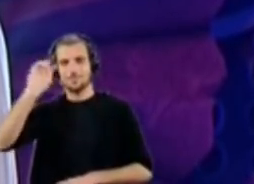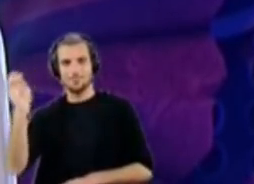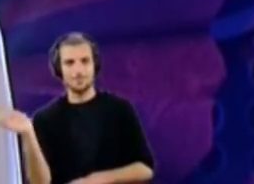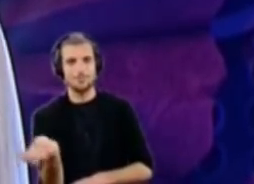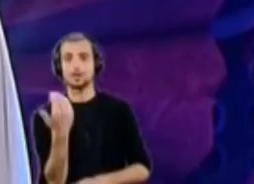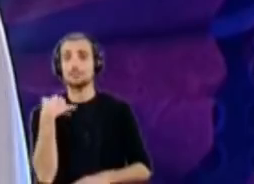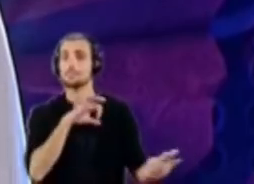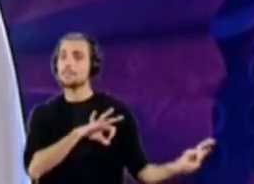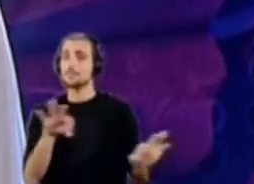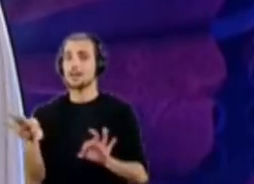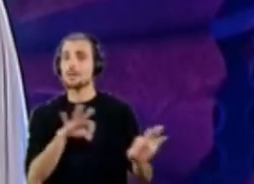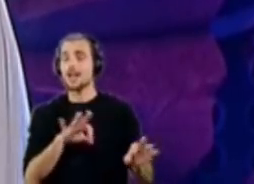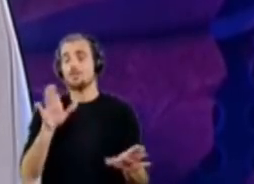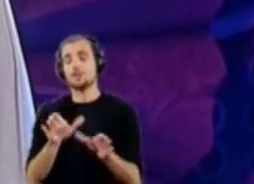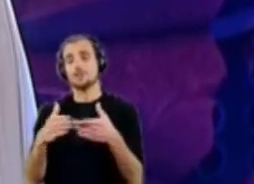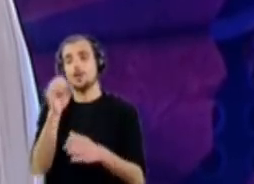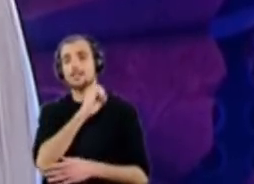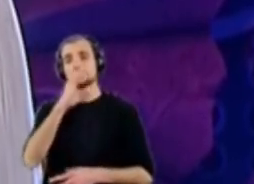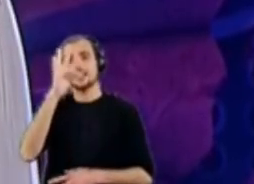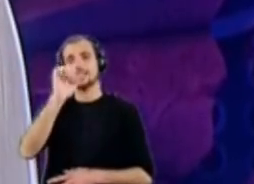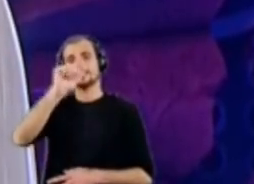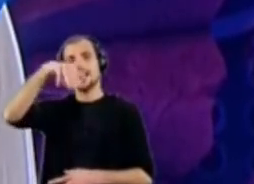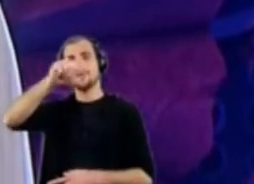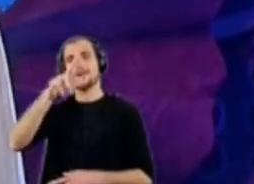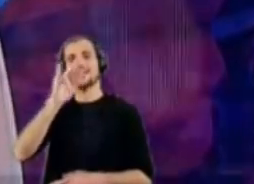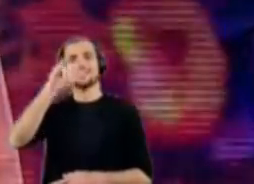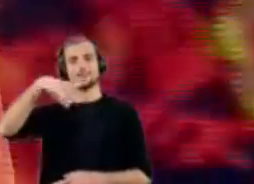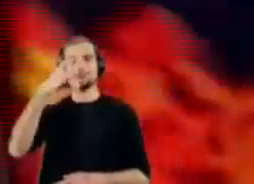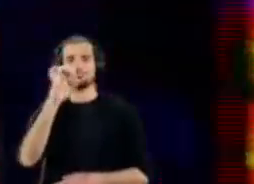la orquesta, se quedan ustedes con la orquesta Tamarindo.